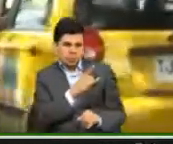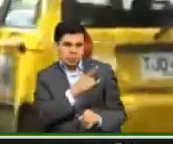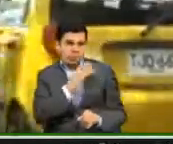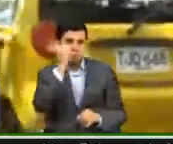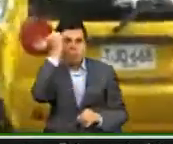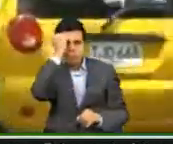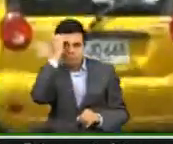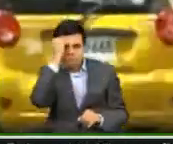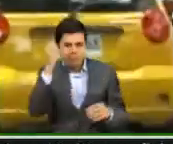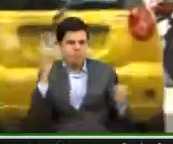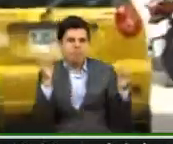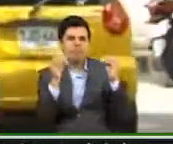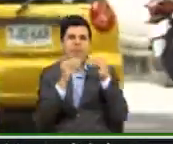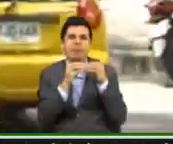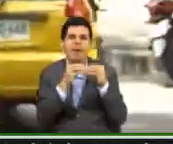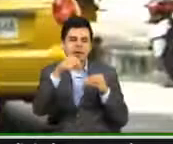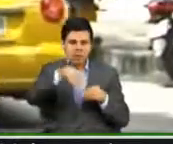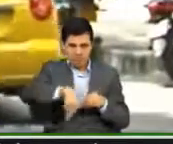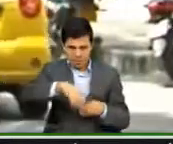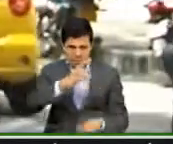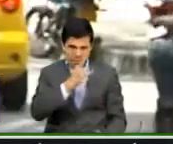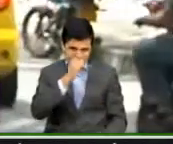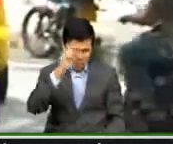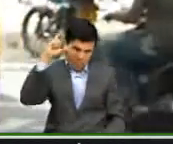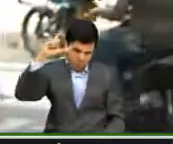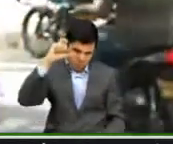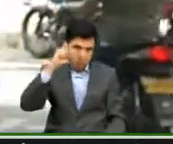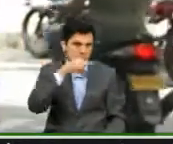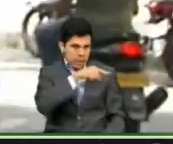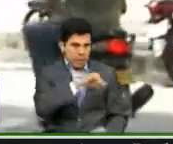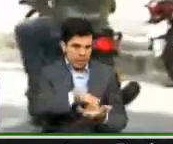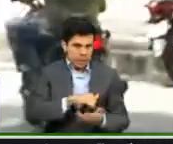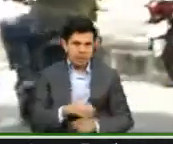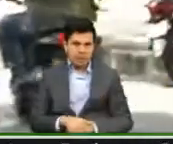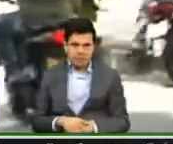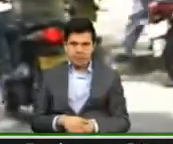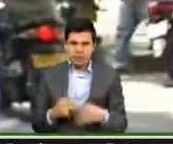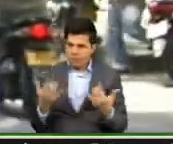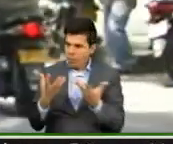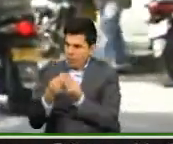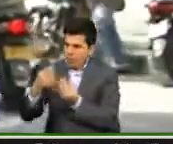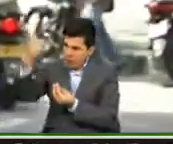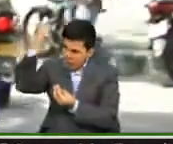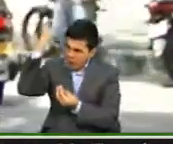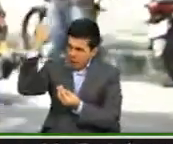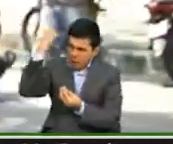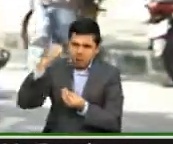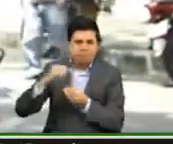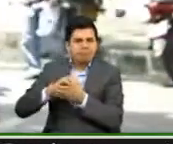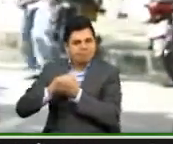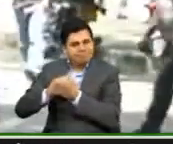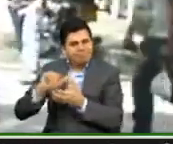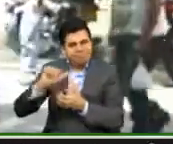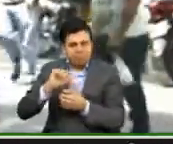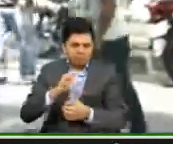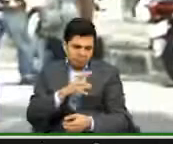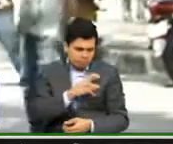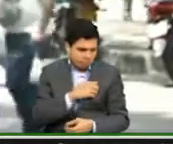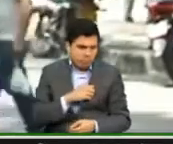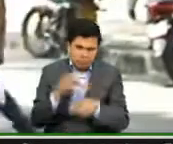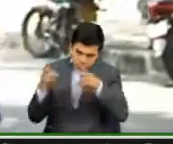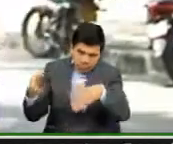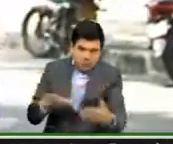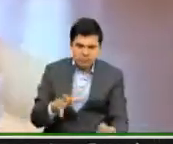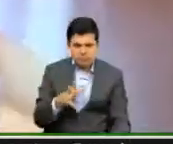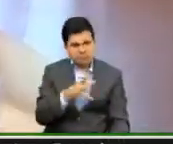docente de una de las universidades de esa capital. El sindicato y también sus amigas rechazaron este